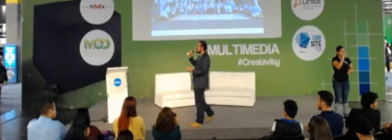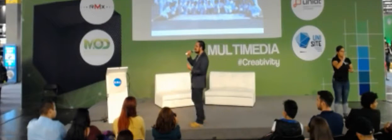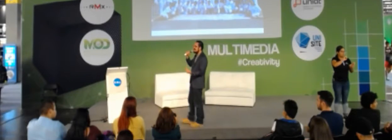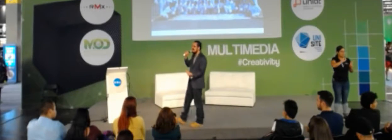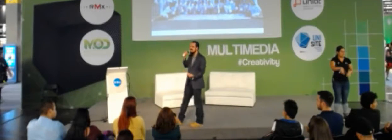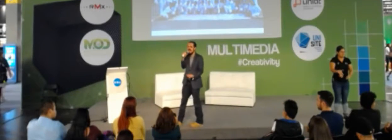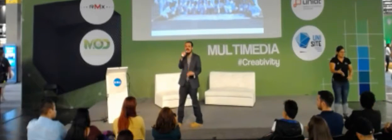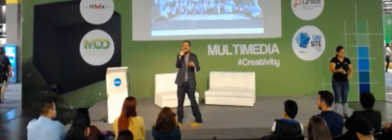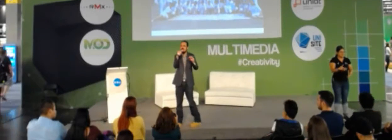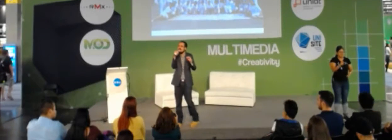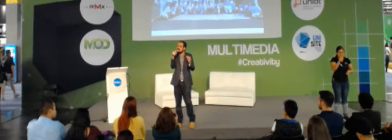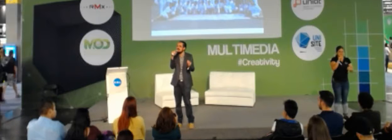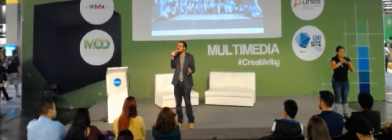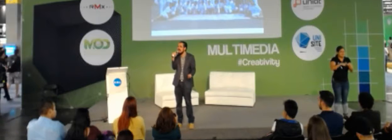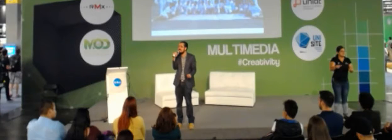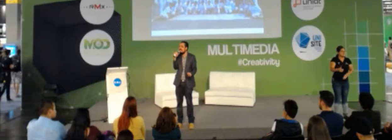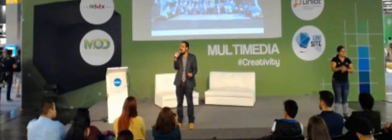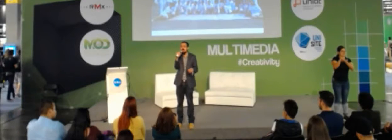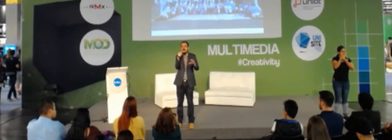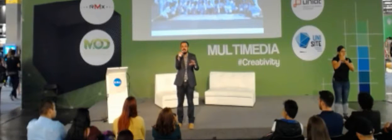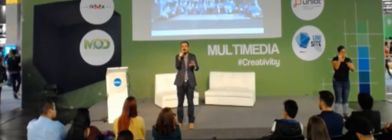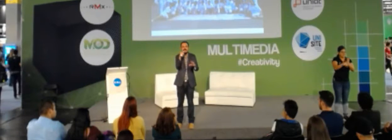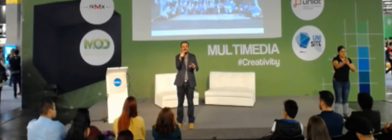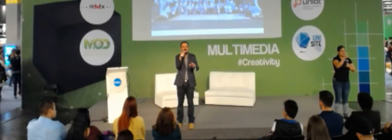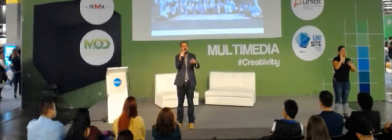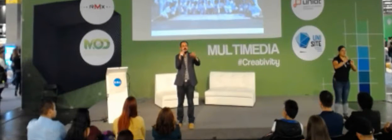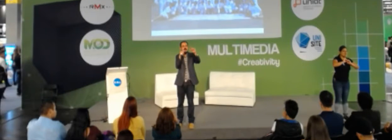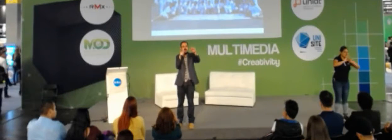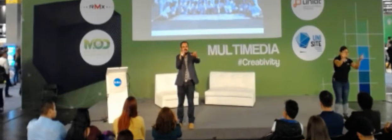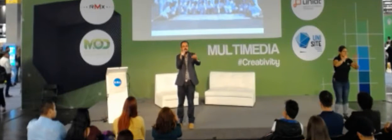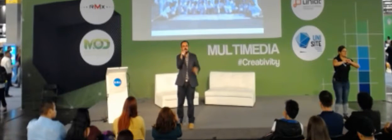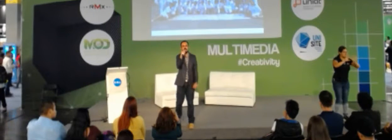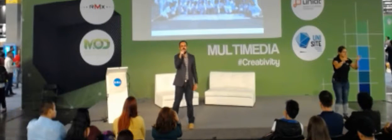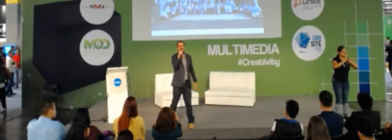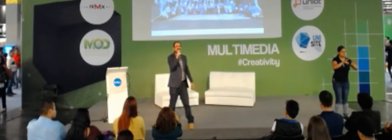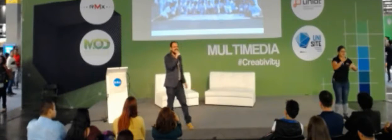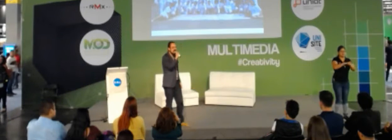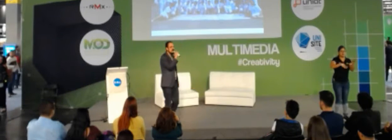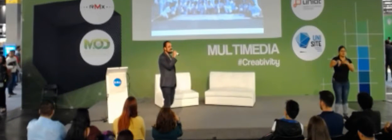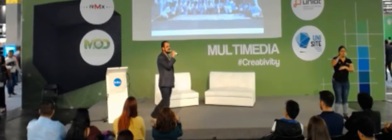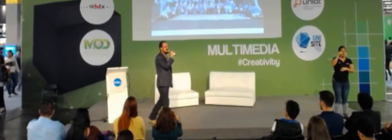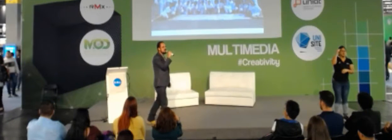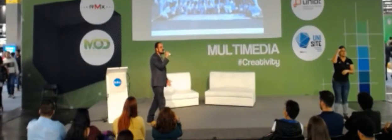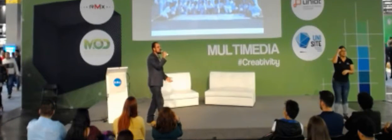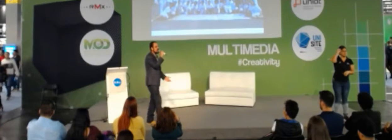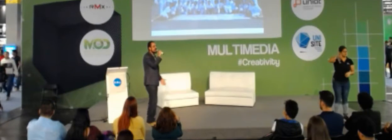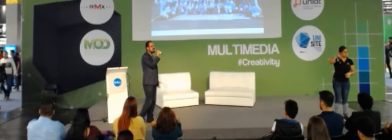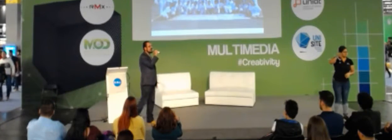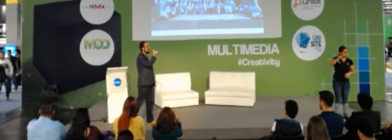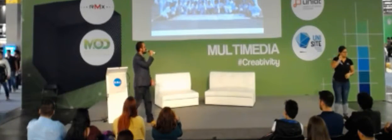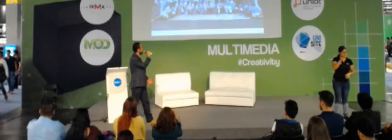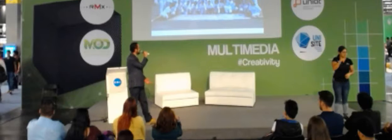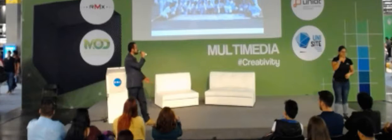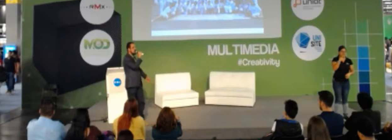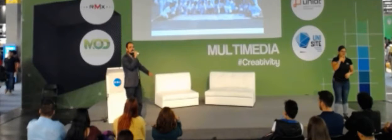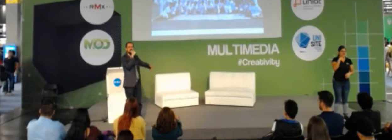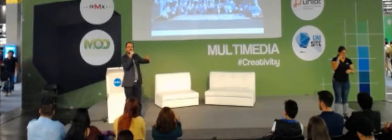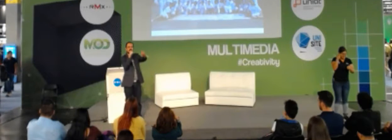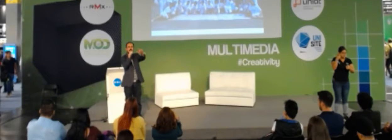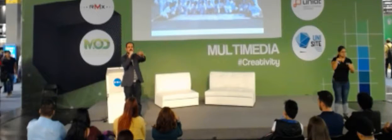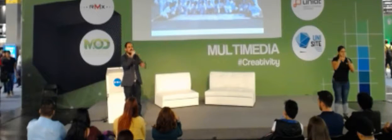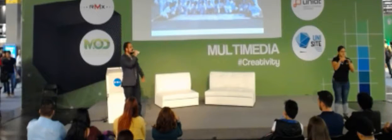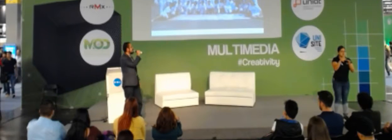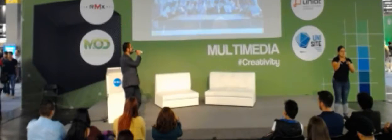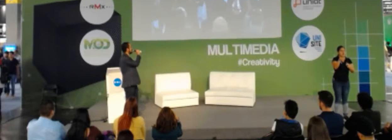esa presencia y visibilidad, porque eso quita prejuicios, esquemas muy obsoletos como los que les estoy